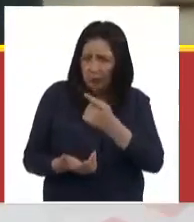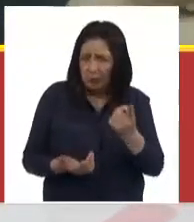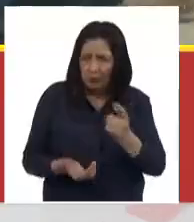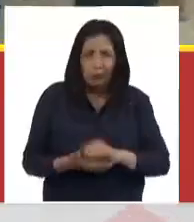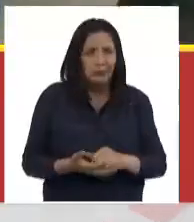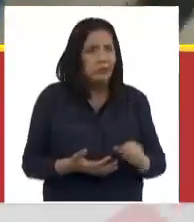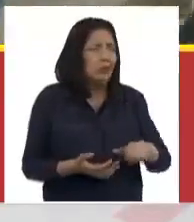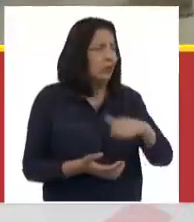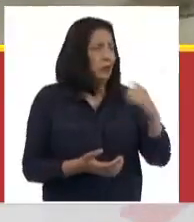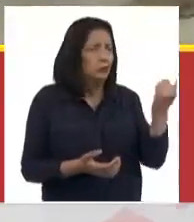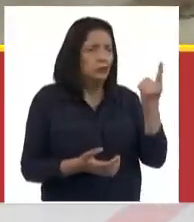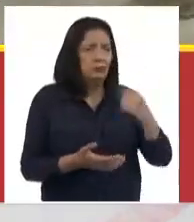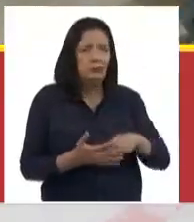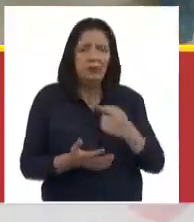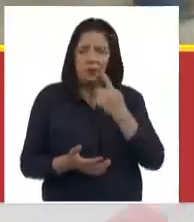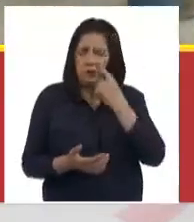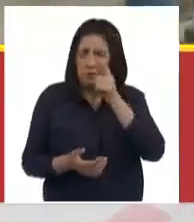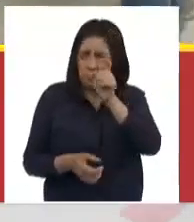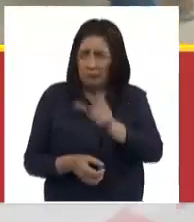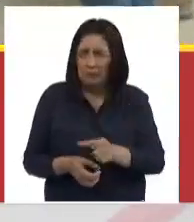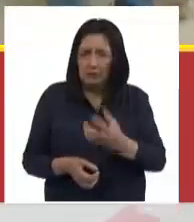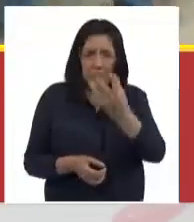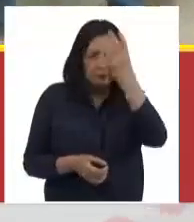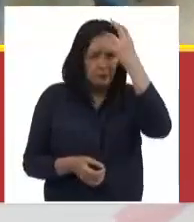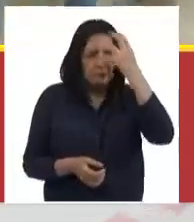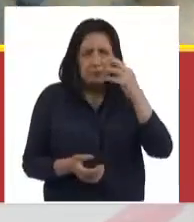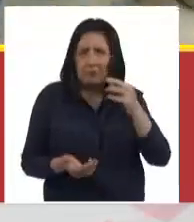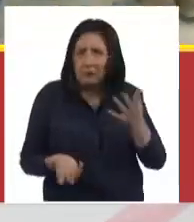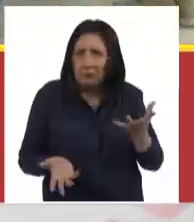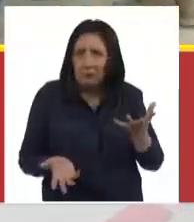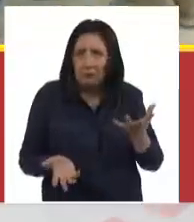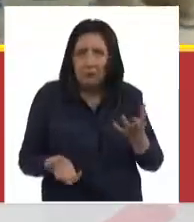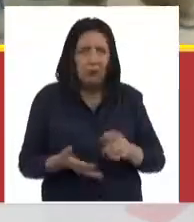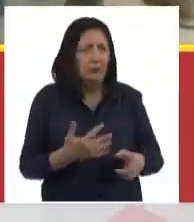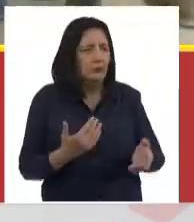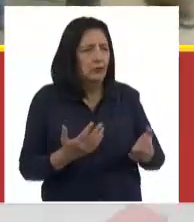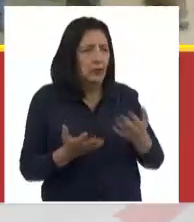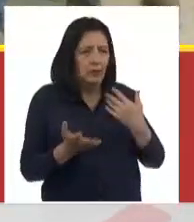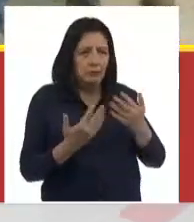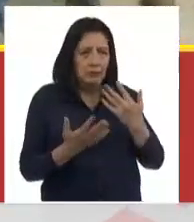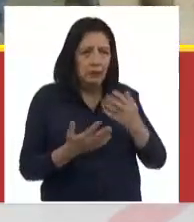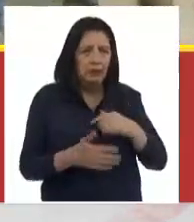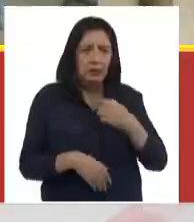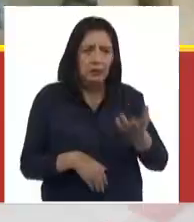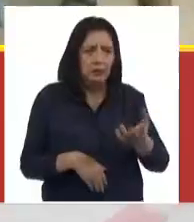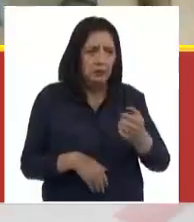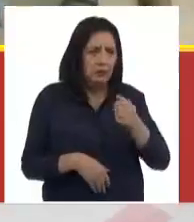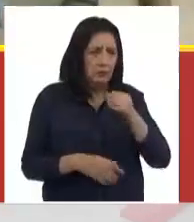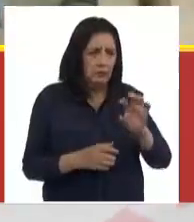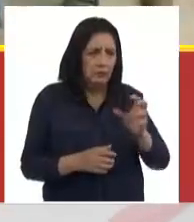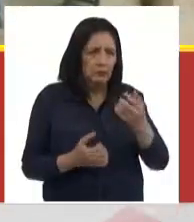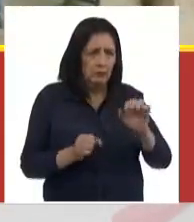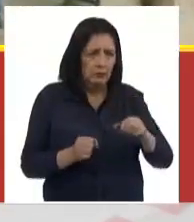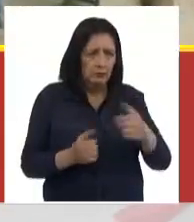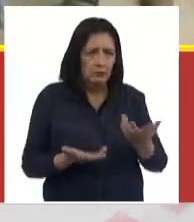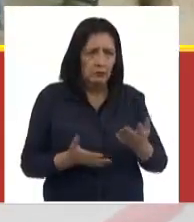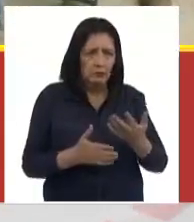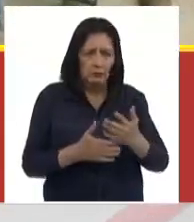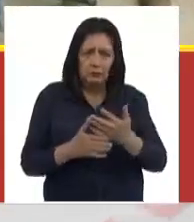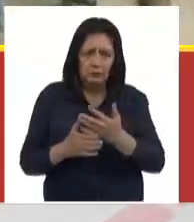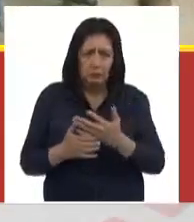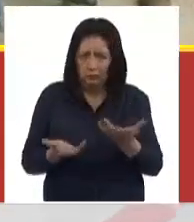resto del país al señor Pedro Castillo. Ahora quisiéramos entender que el diálogo con la prensa va a ser fluido,